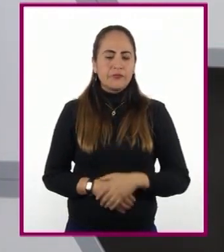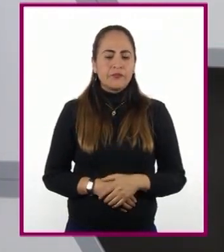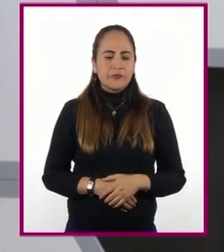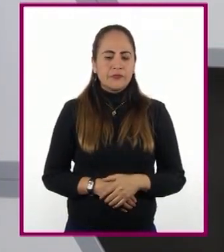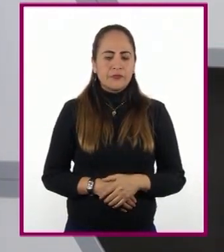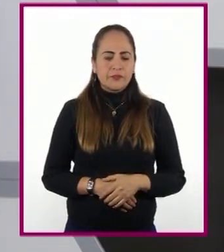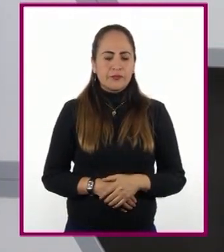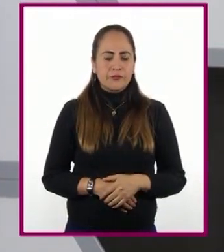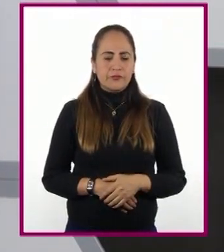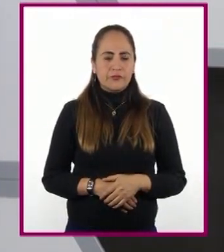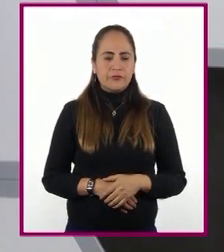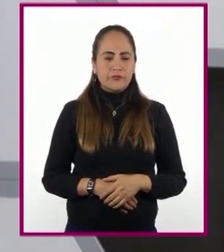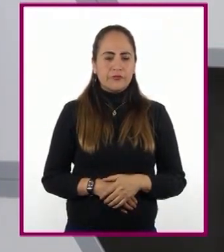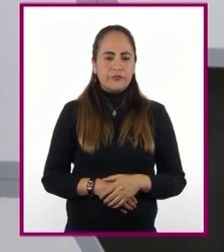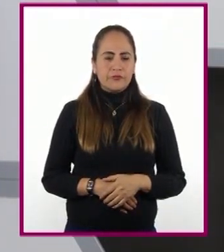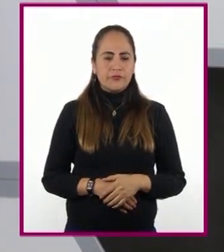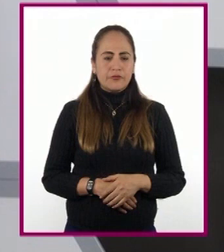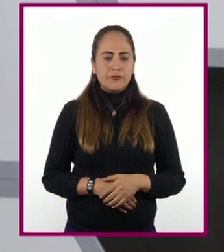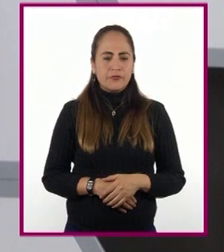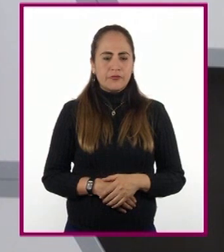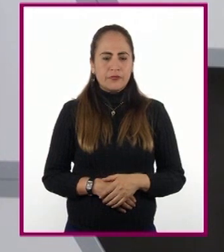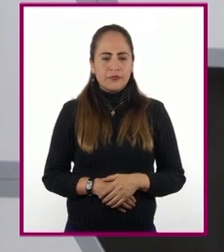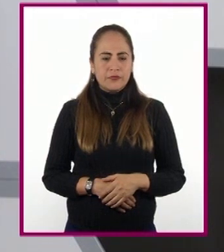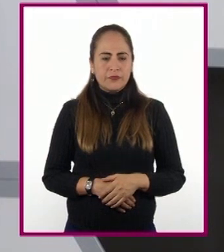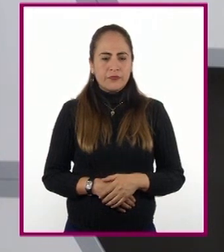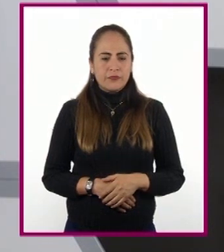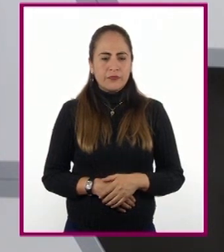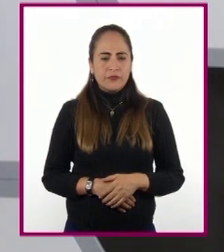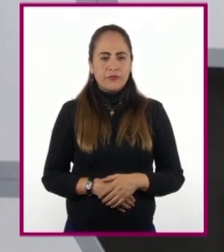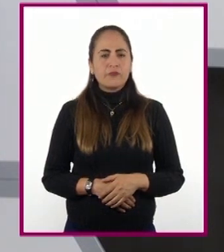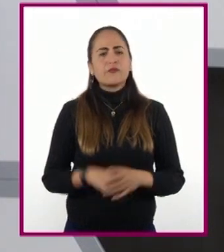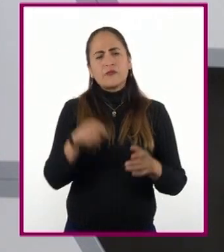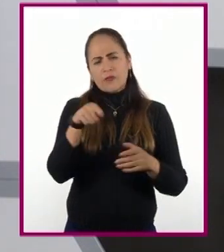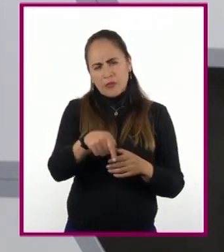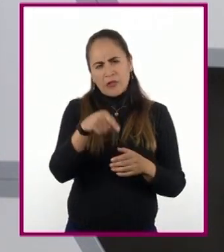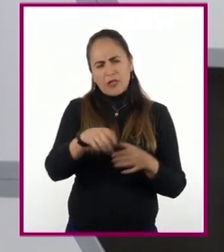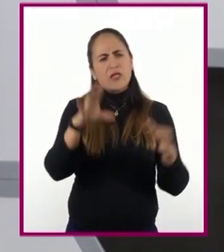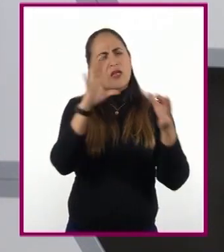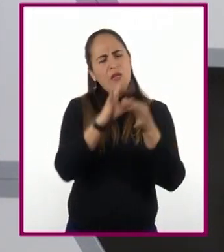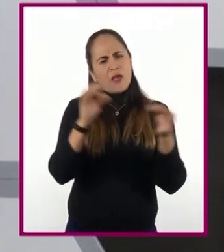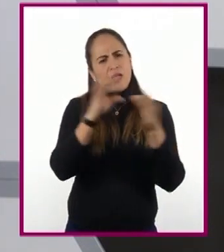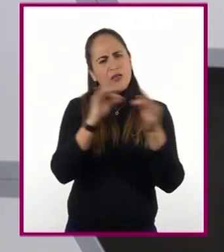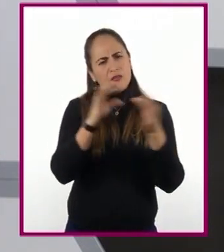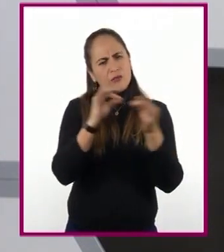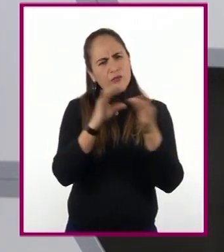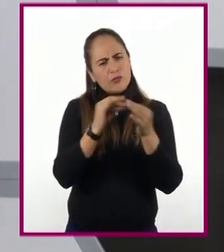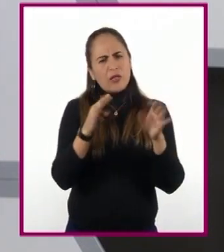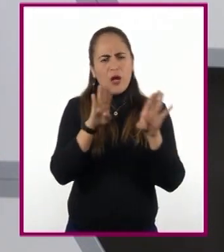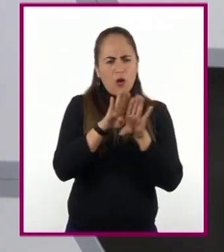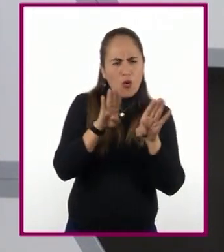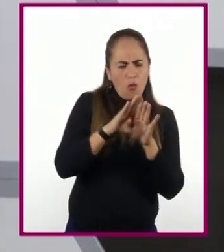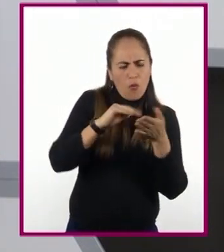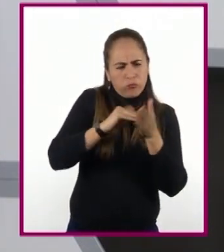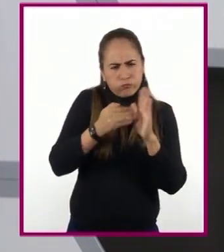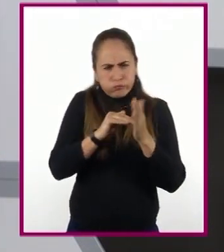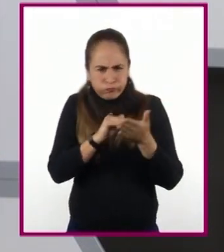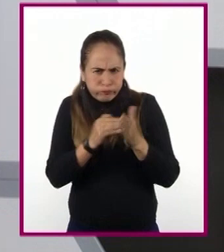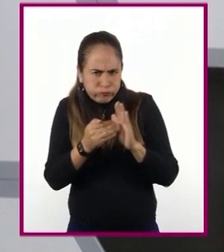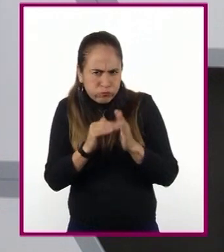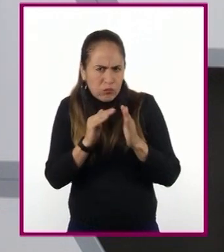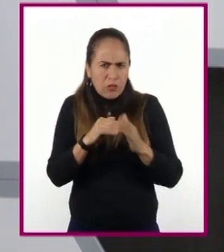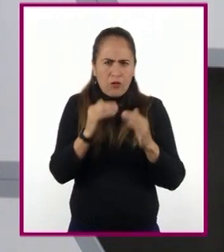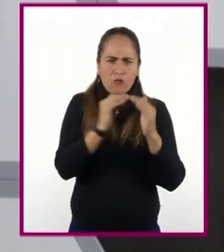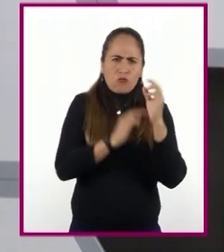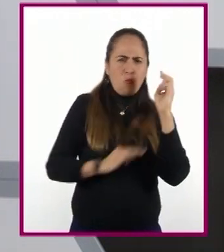Historia Verdadera de la Conquista de la Nueva España, nos relata cómo se fraguó y llevó a cabo el osado